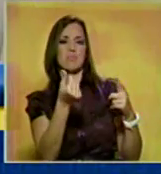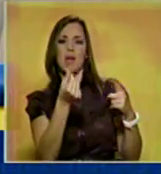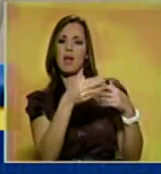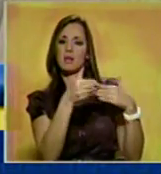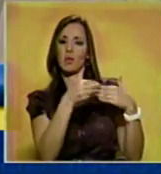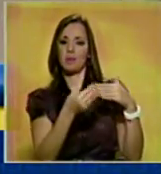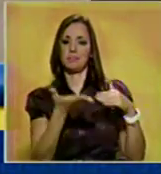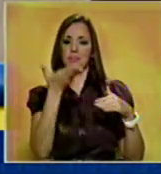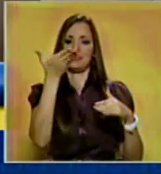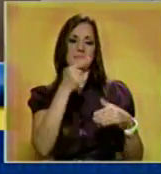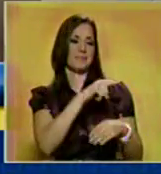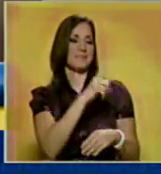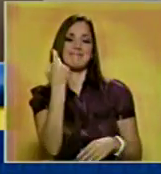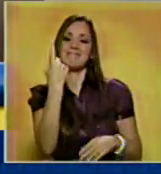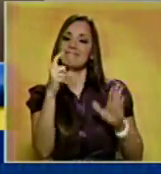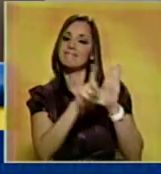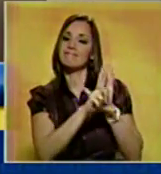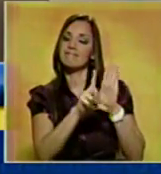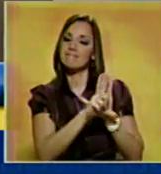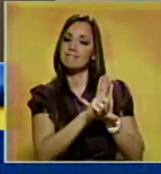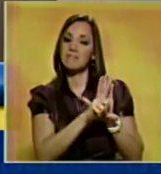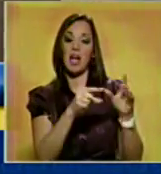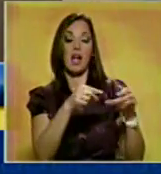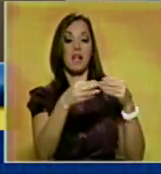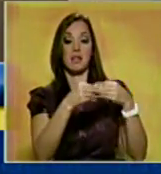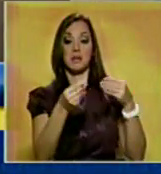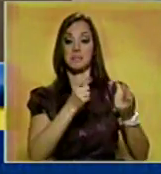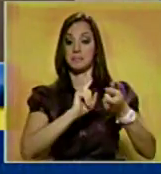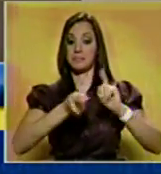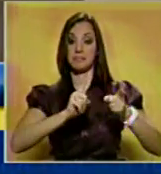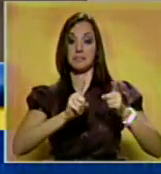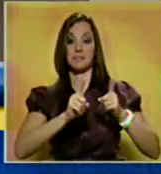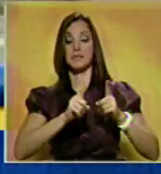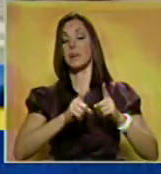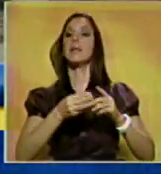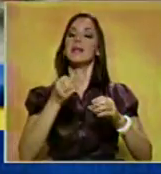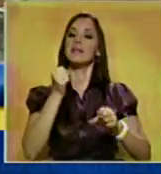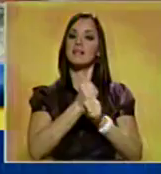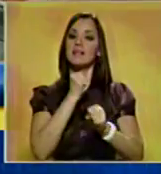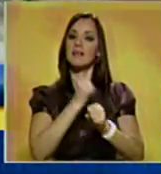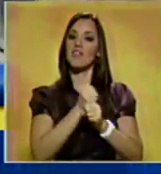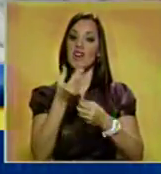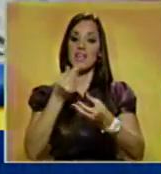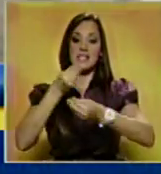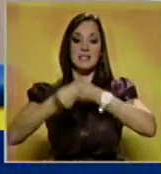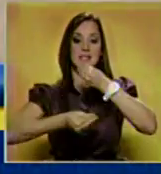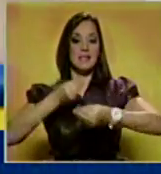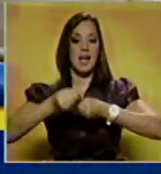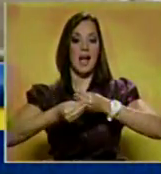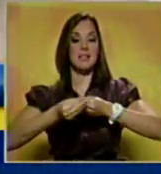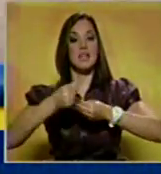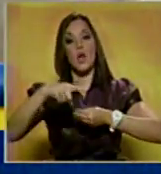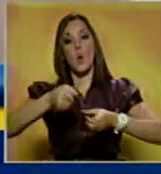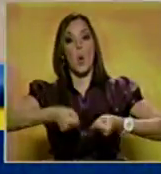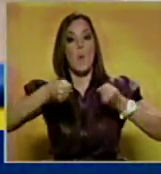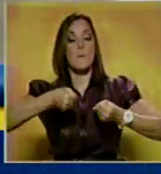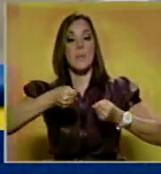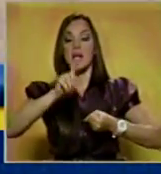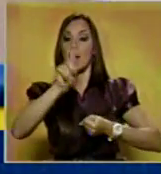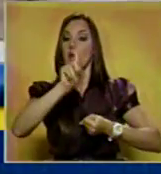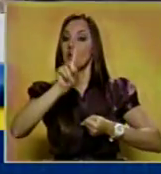acciones carecen de legalidad por fijar el dólar de acuerdo a supuestas operaciones que son realizadas en un mercado no